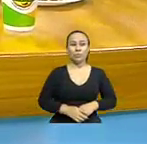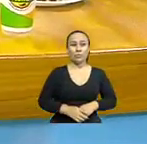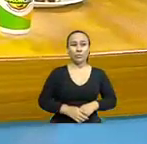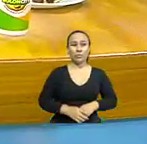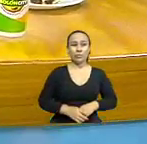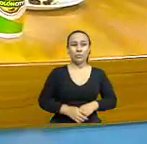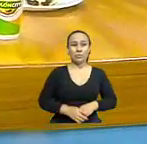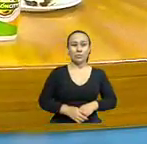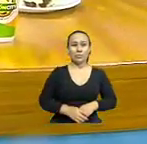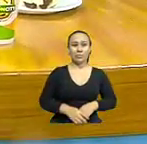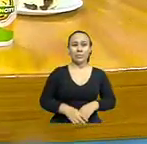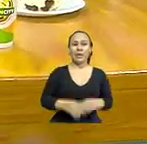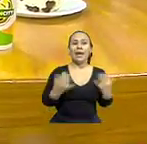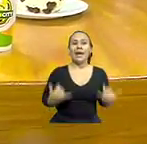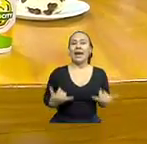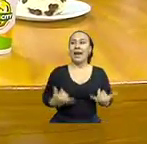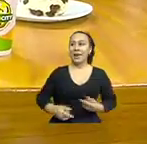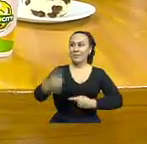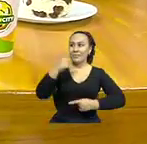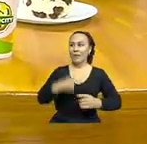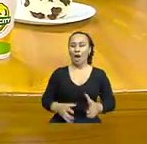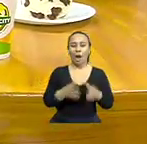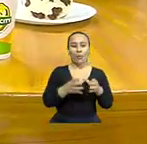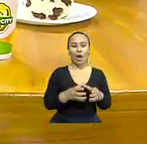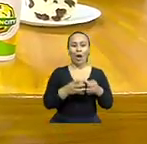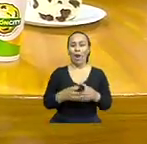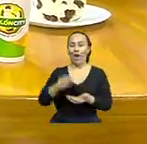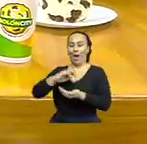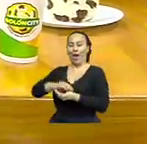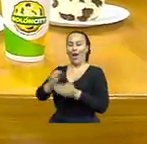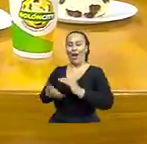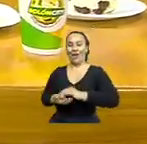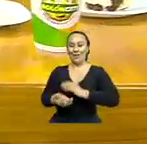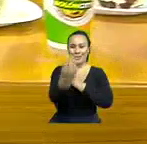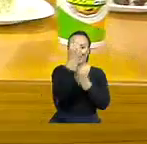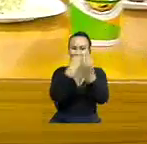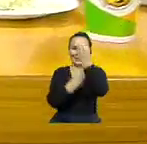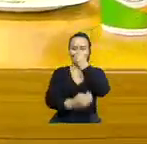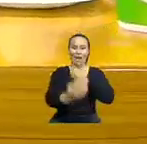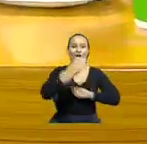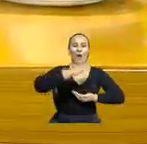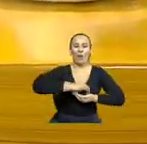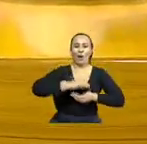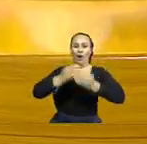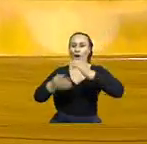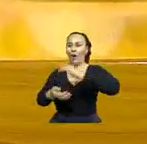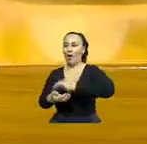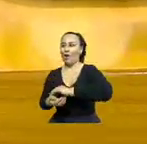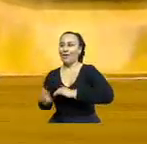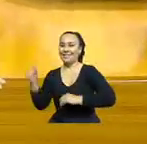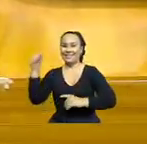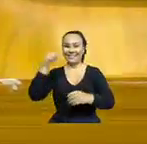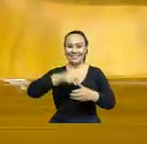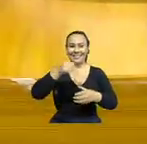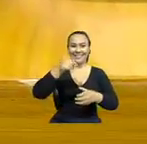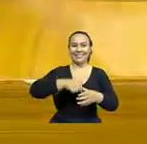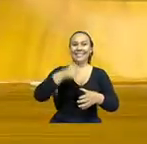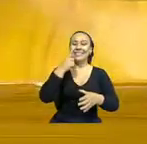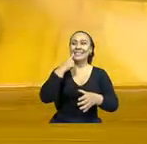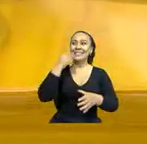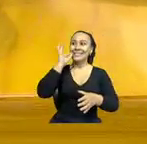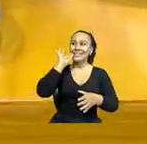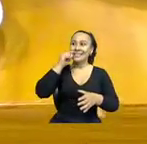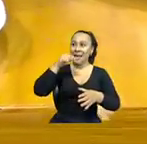ni Vázquez. Llegaron los bolones, señores. Vea. Este,